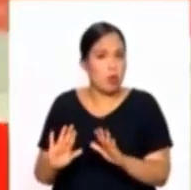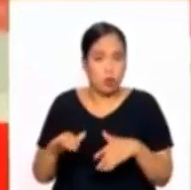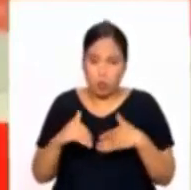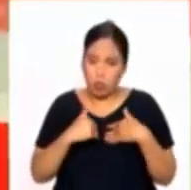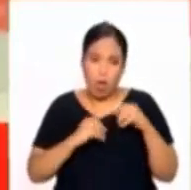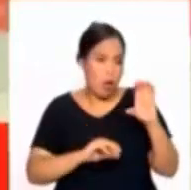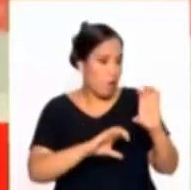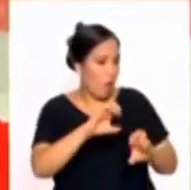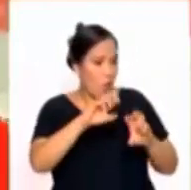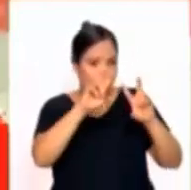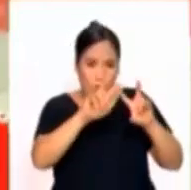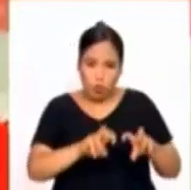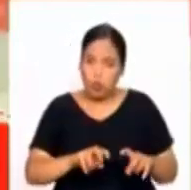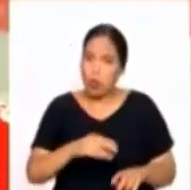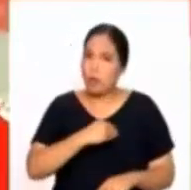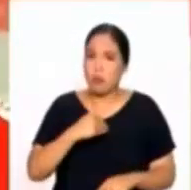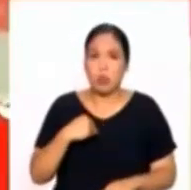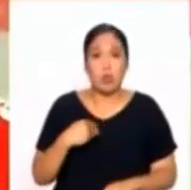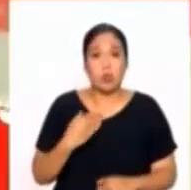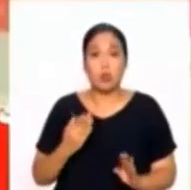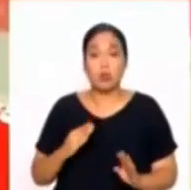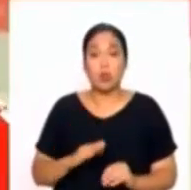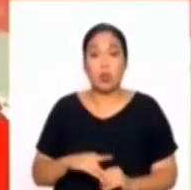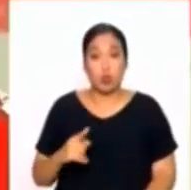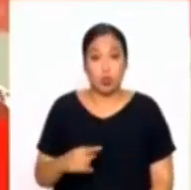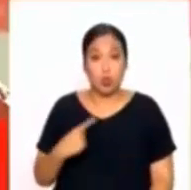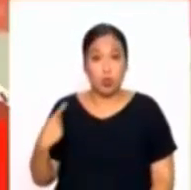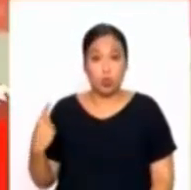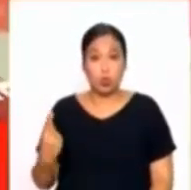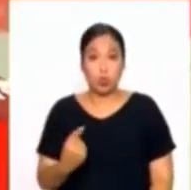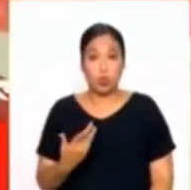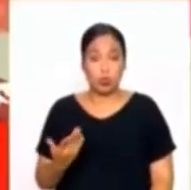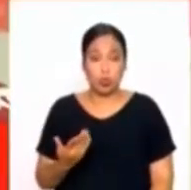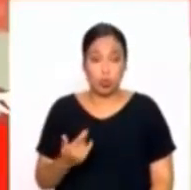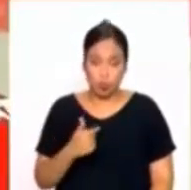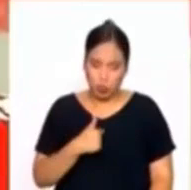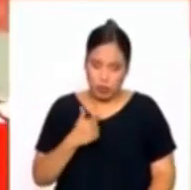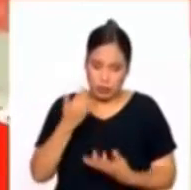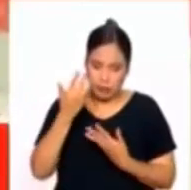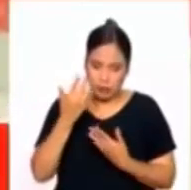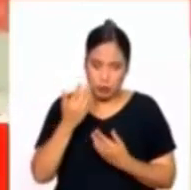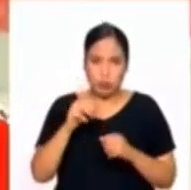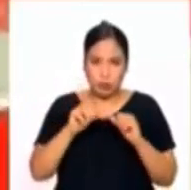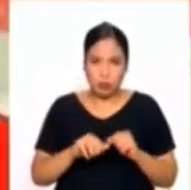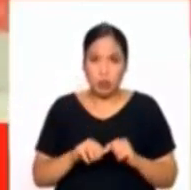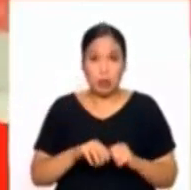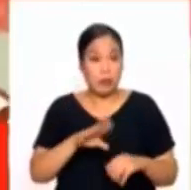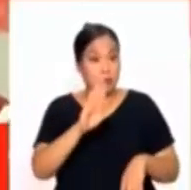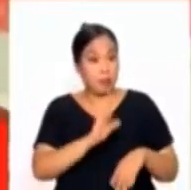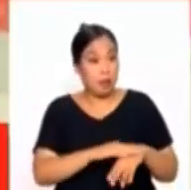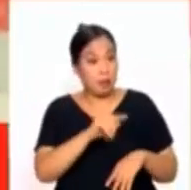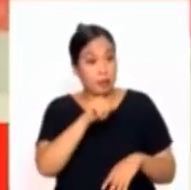que se pongan a derecho. Déjanos tus comentarios, no olvides de suscribirte a nuestro canal, dale muchos like y lo